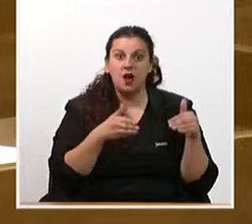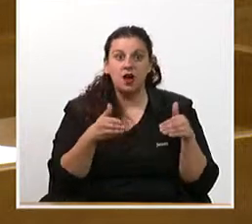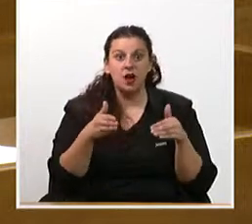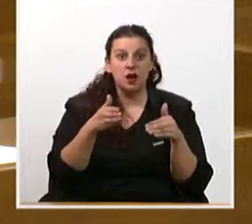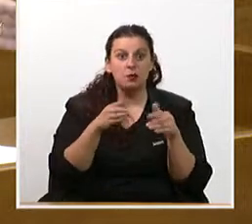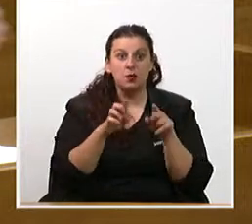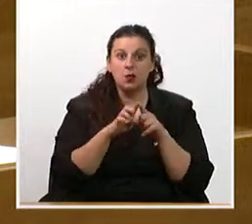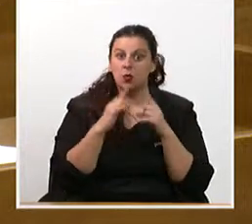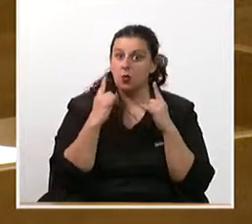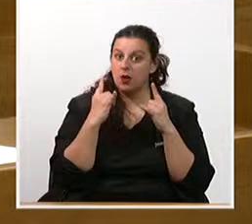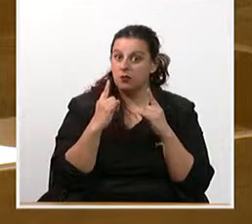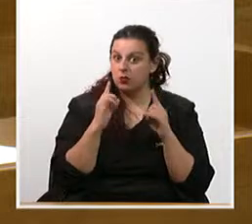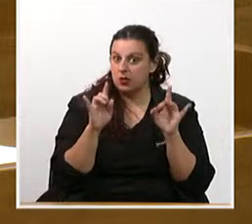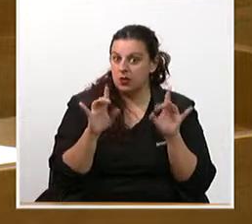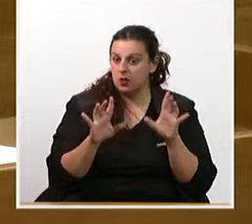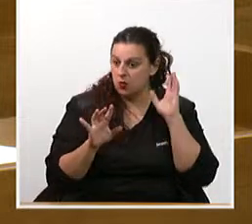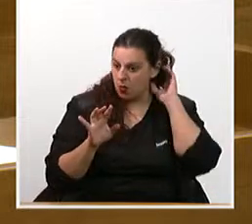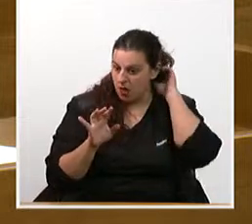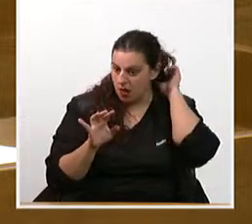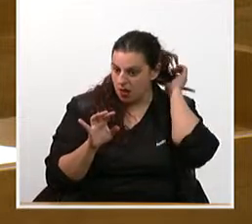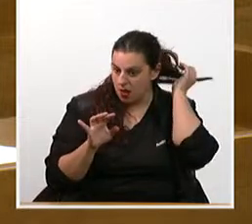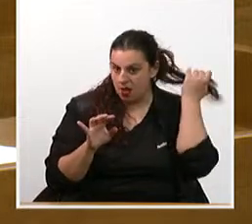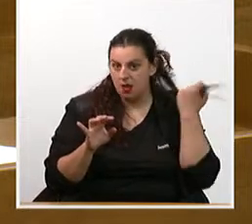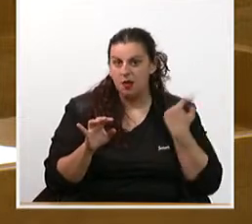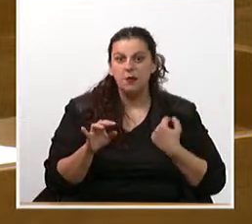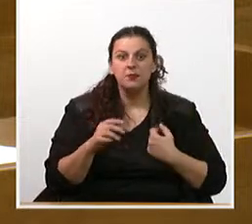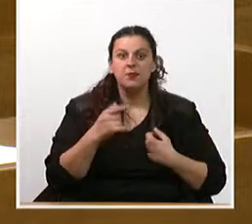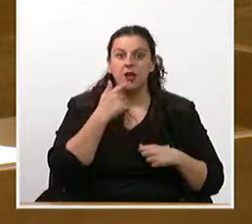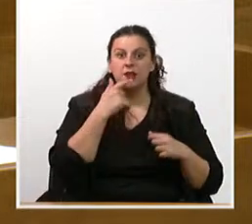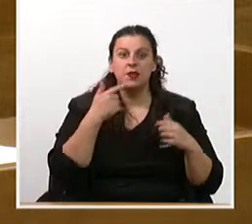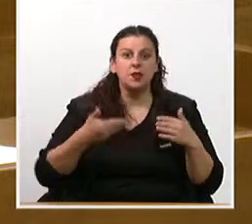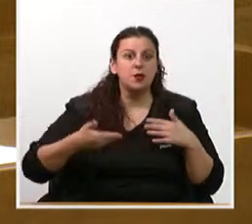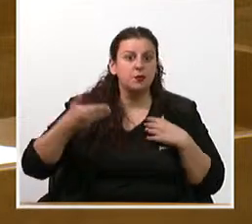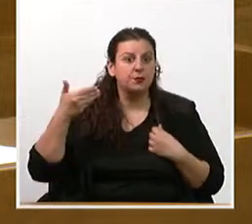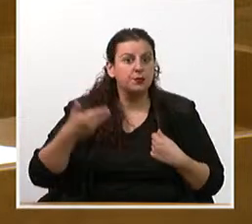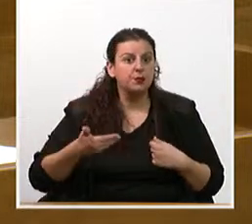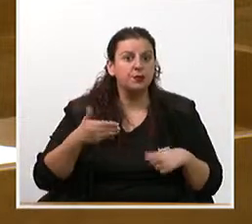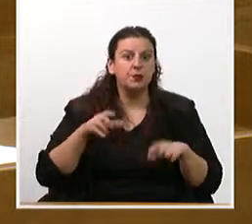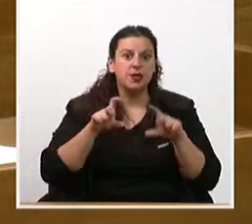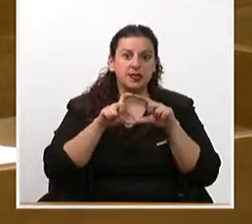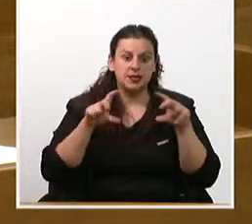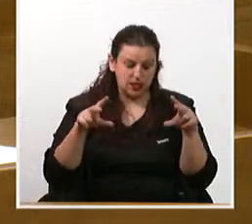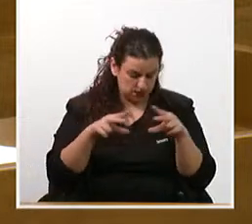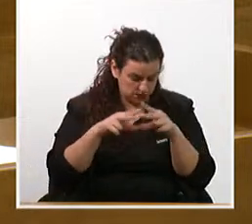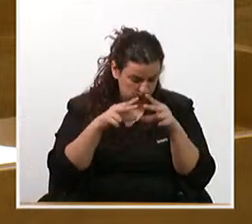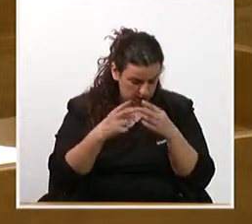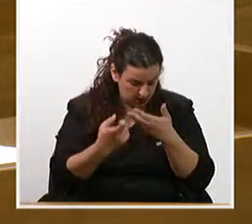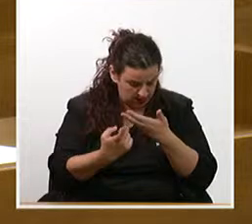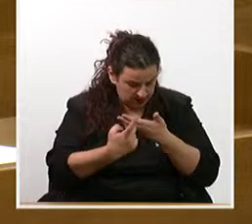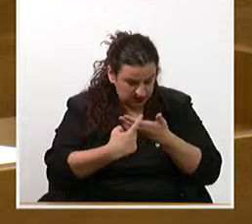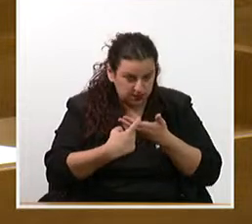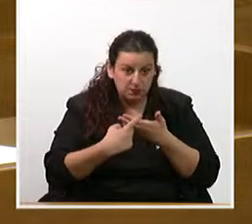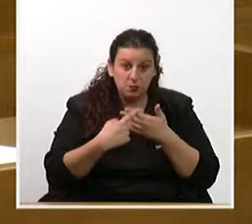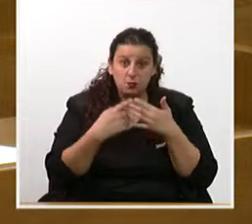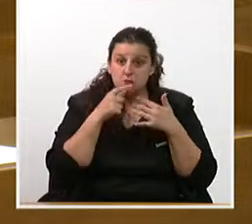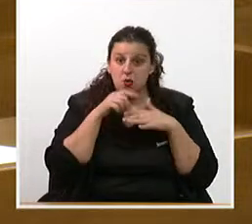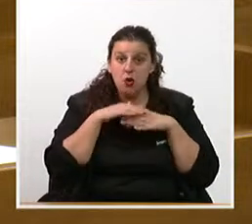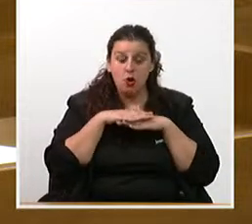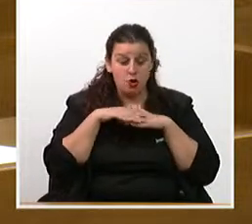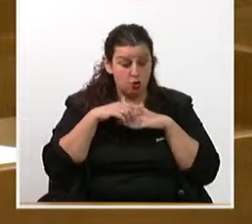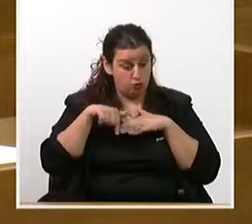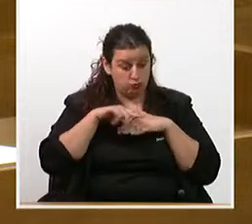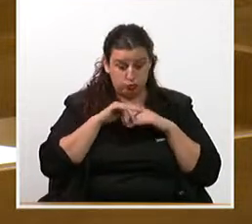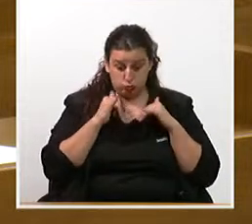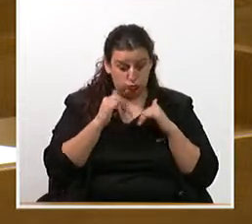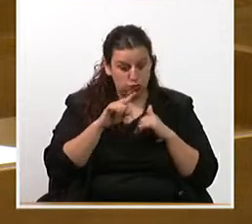gobierno del botanic del gobierno de chimo puch decía que era imprescindible contar con las entidades sociales que son las que llegan allí donde nosotros somos incapaces